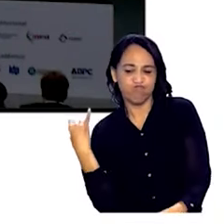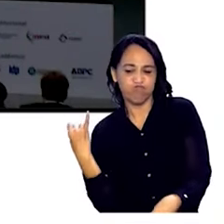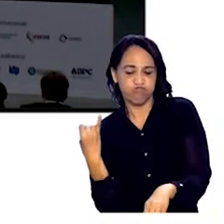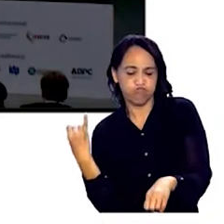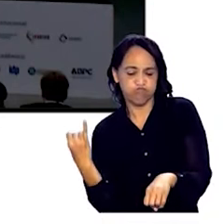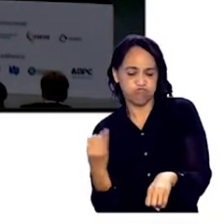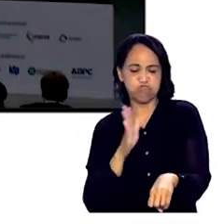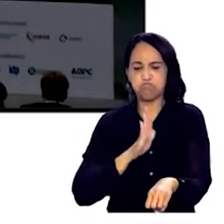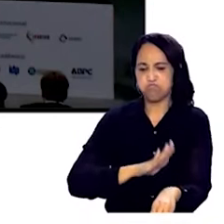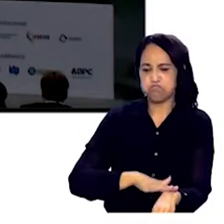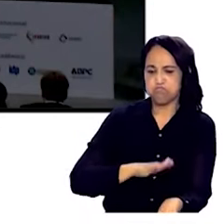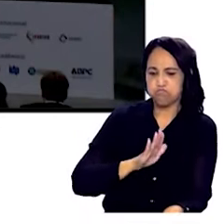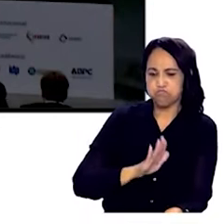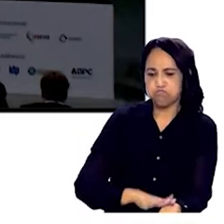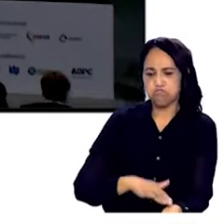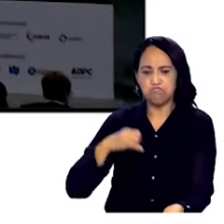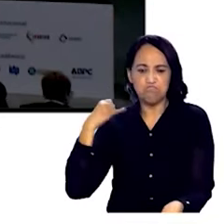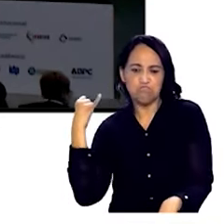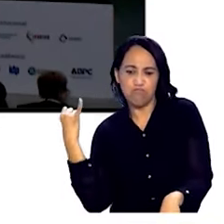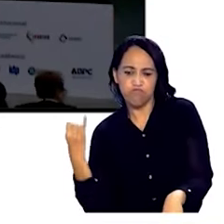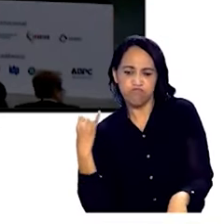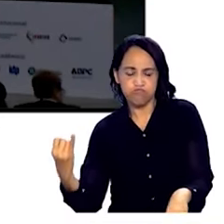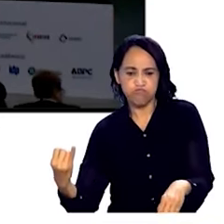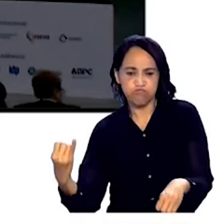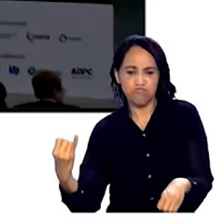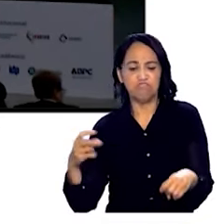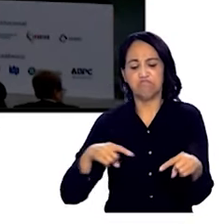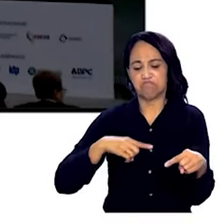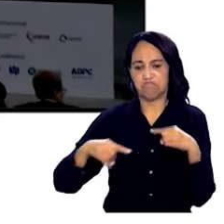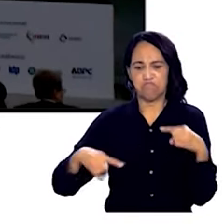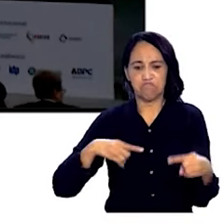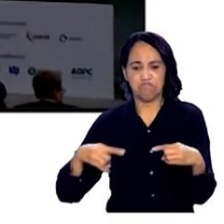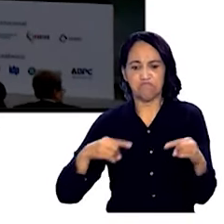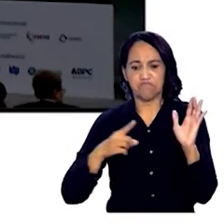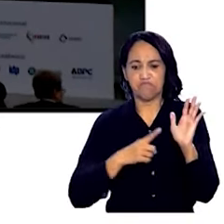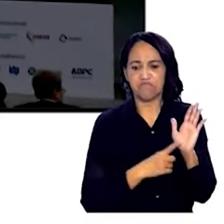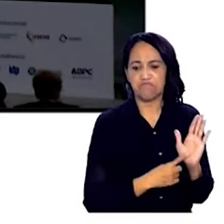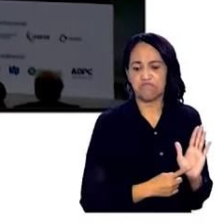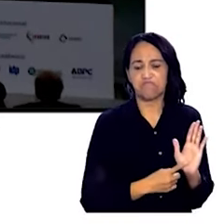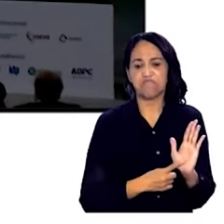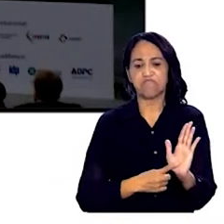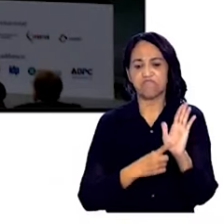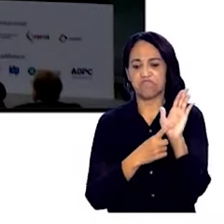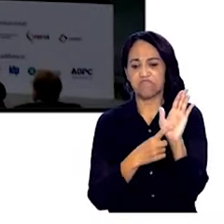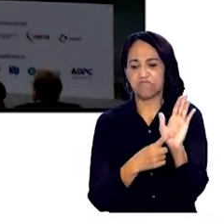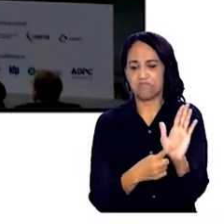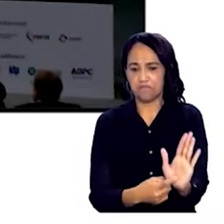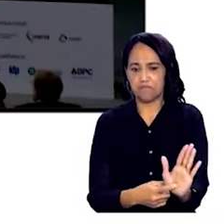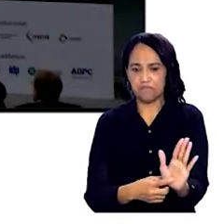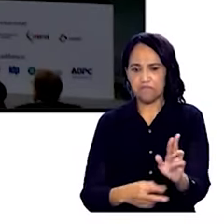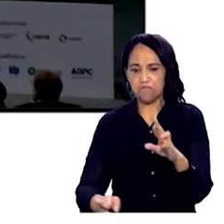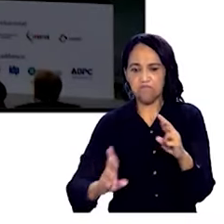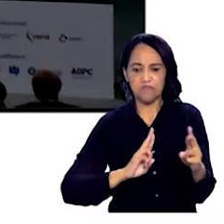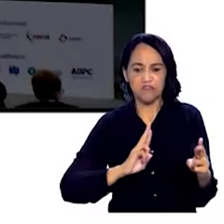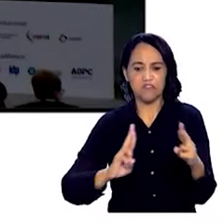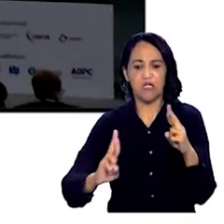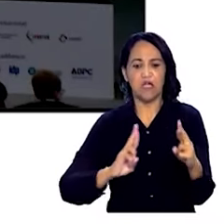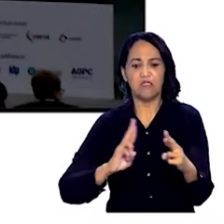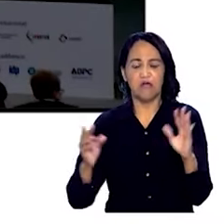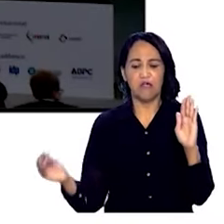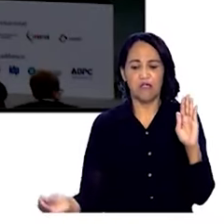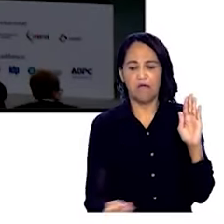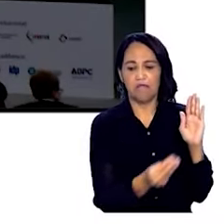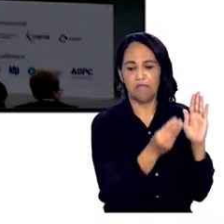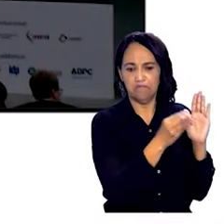la discusión que se presenta en Brasil relacionada con el diseo e implementación del filtro de relevancia